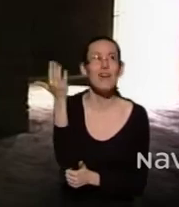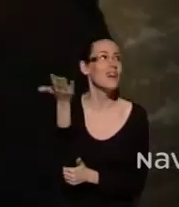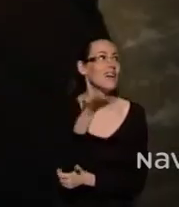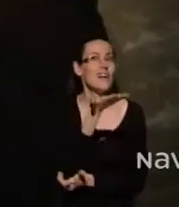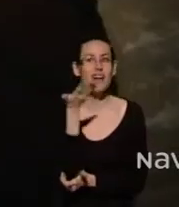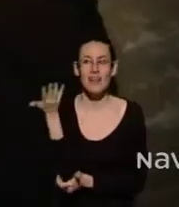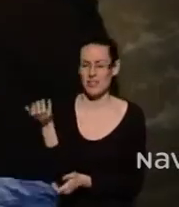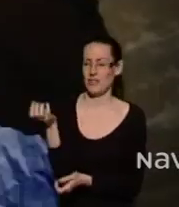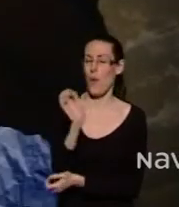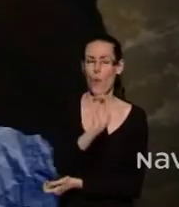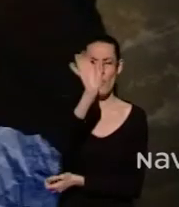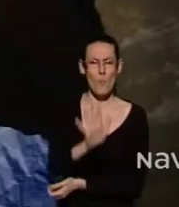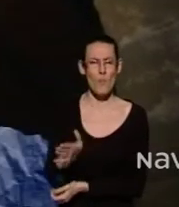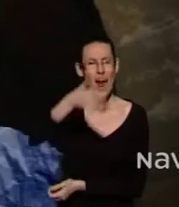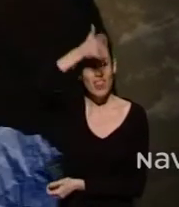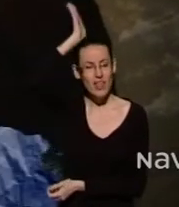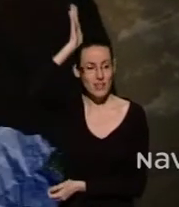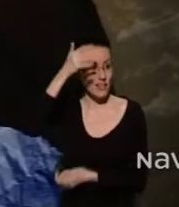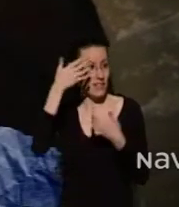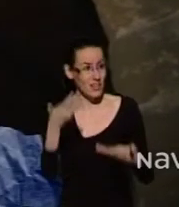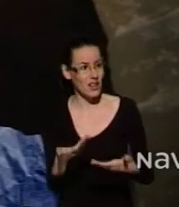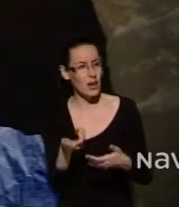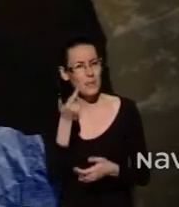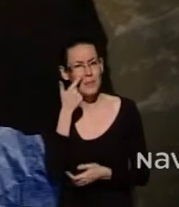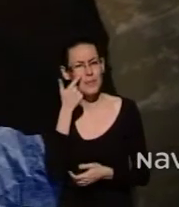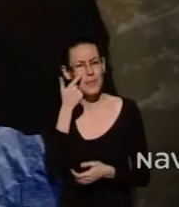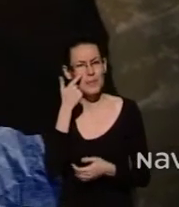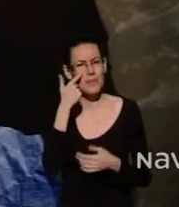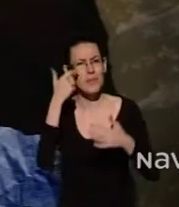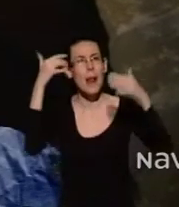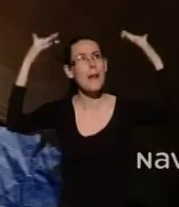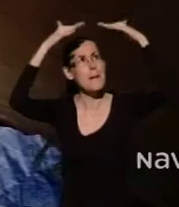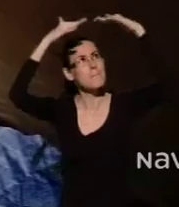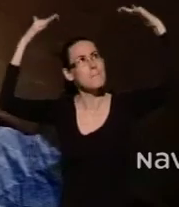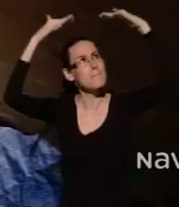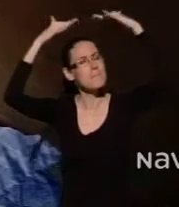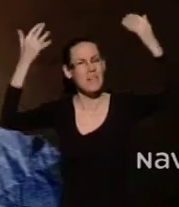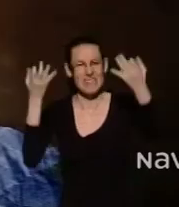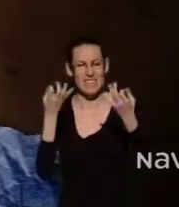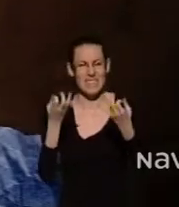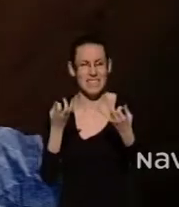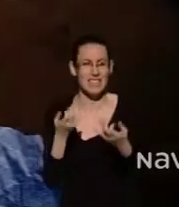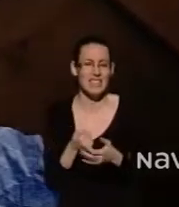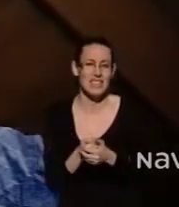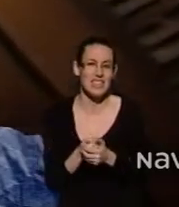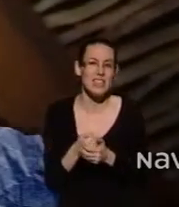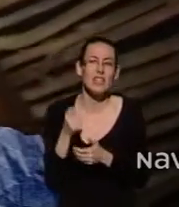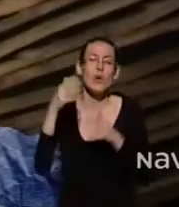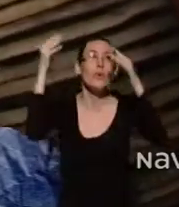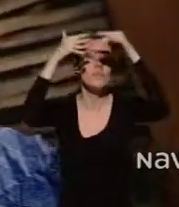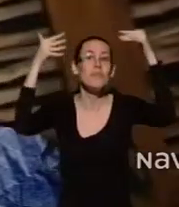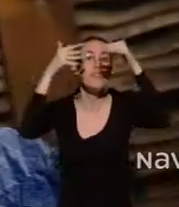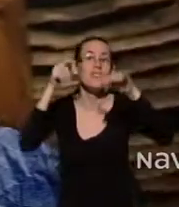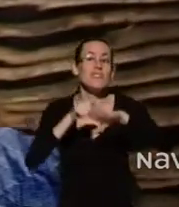medio punto, claro. Oye, ¿y los palos estos que vemos aquí en el tejado? Pues esos palos son de boj. ¿Y por qué se